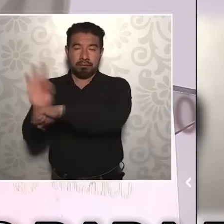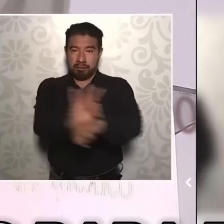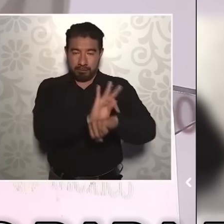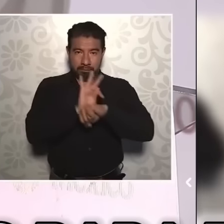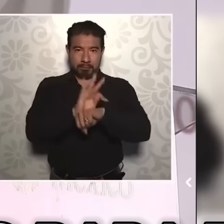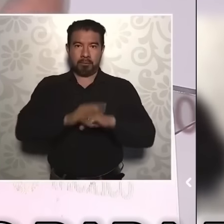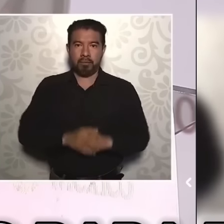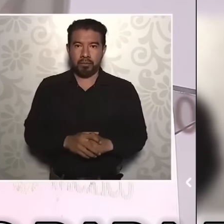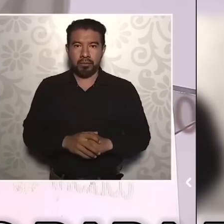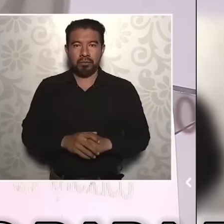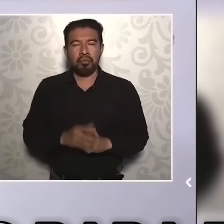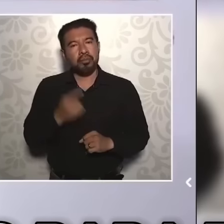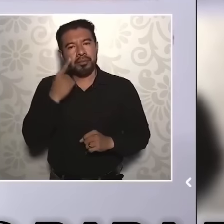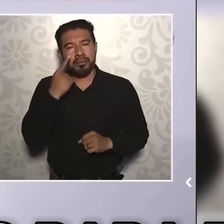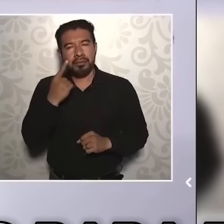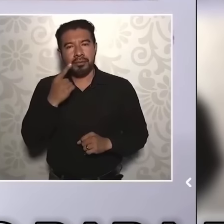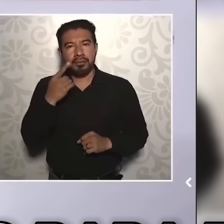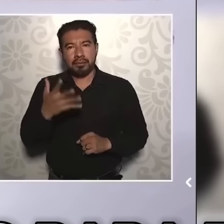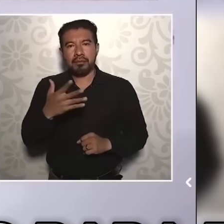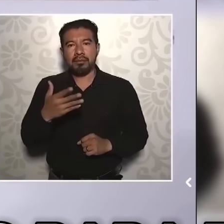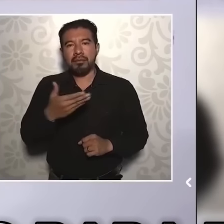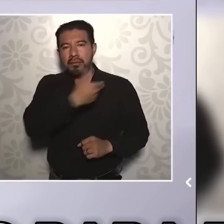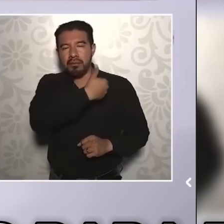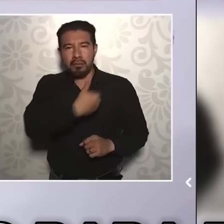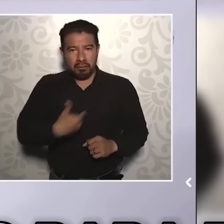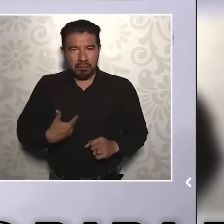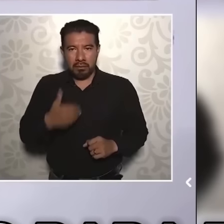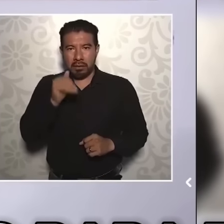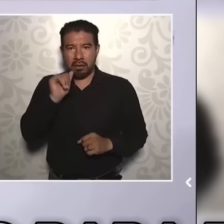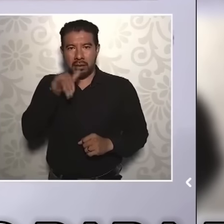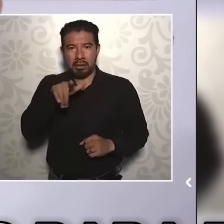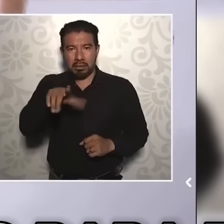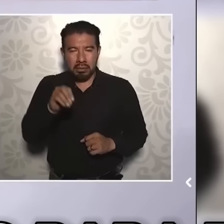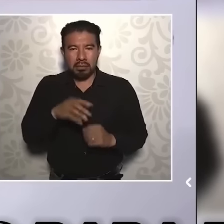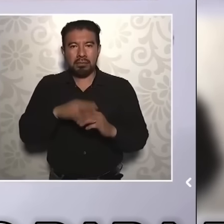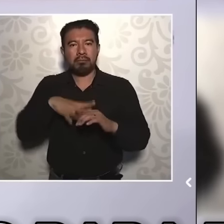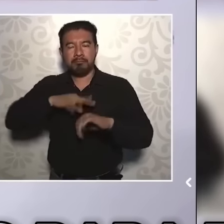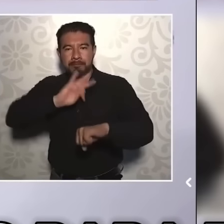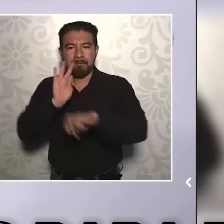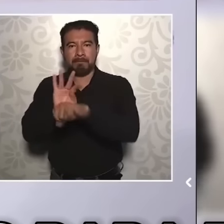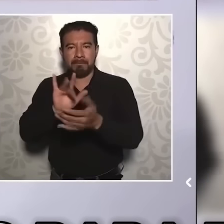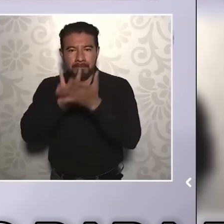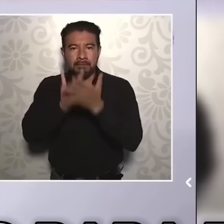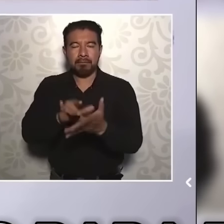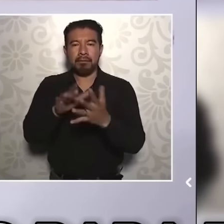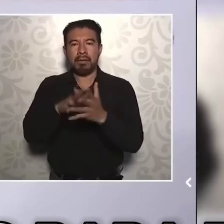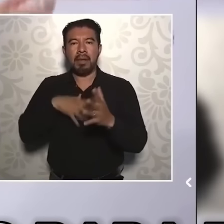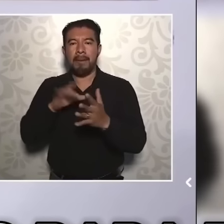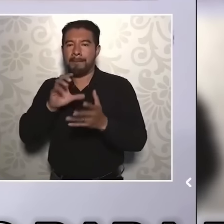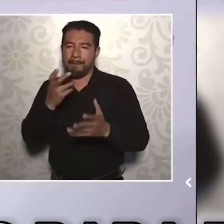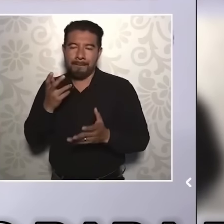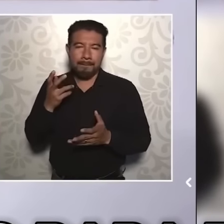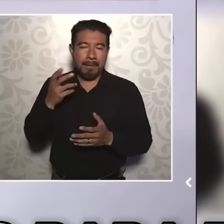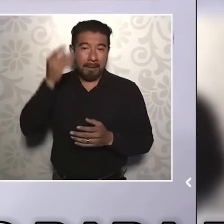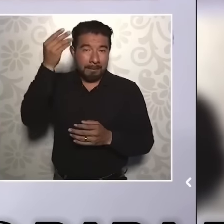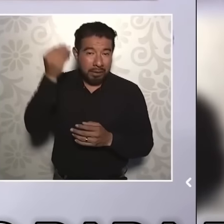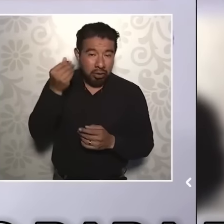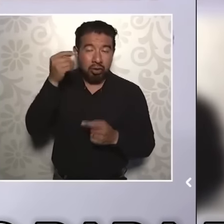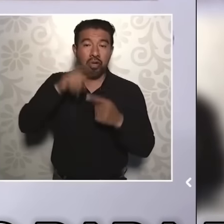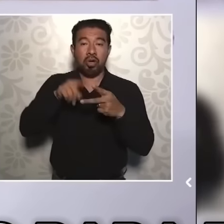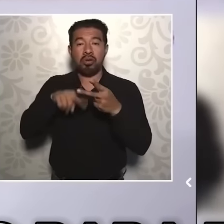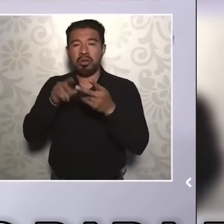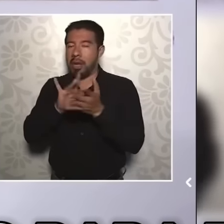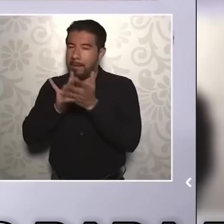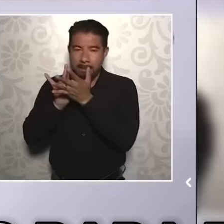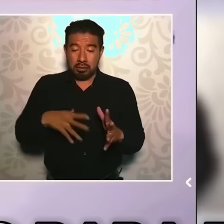Fíjense todo lo que hizo el presidente López Obrador, la pensión, los apoyos, el Tren Maya, el interoceánico, todo